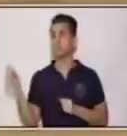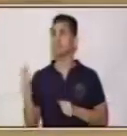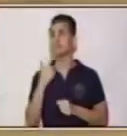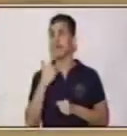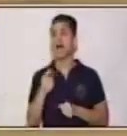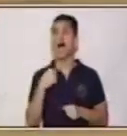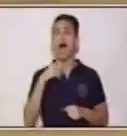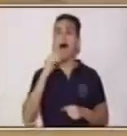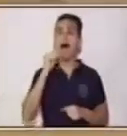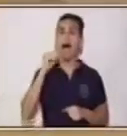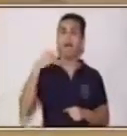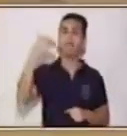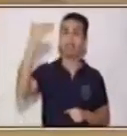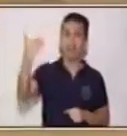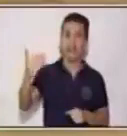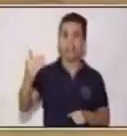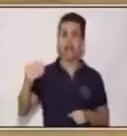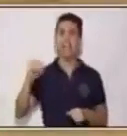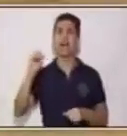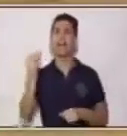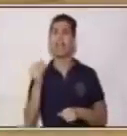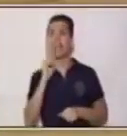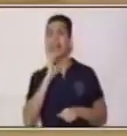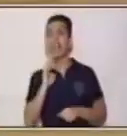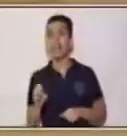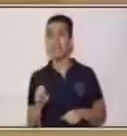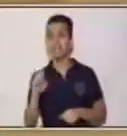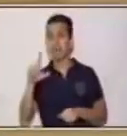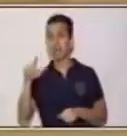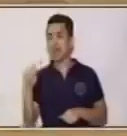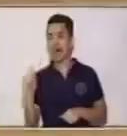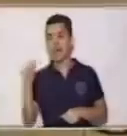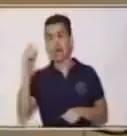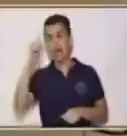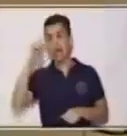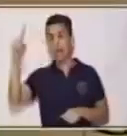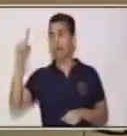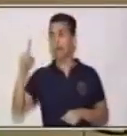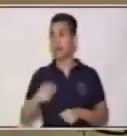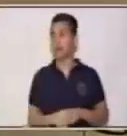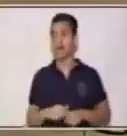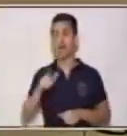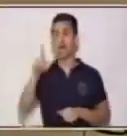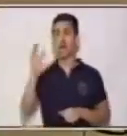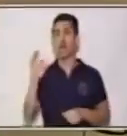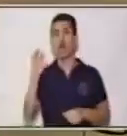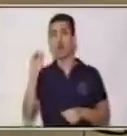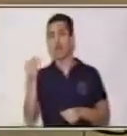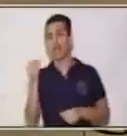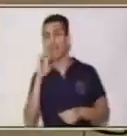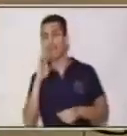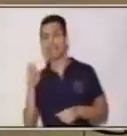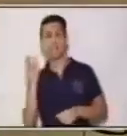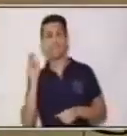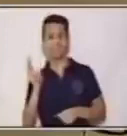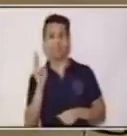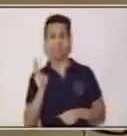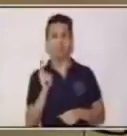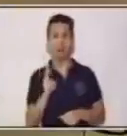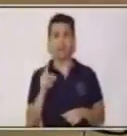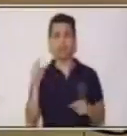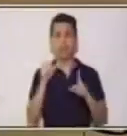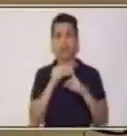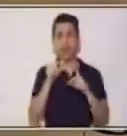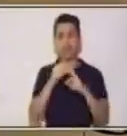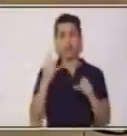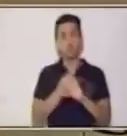es la inteligencia. Es muy común que escuchemos de lo que es esa frase o ese conjunto de palabras. y